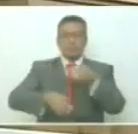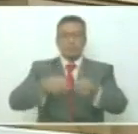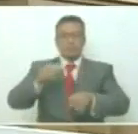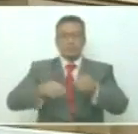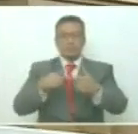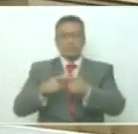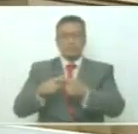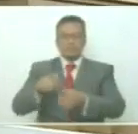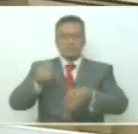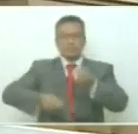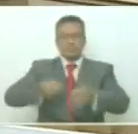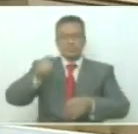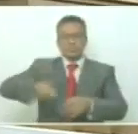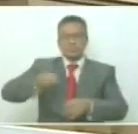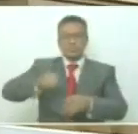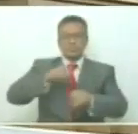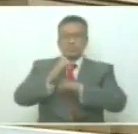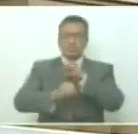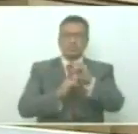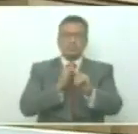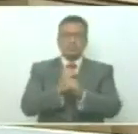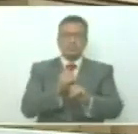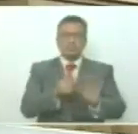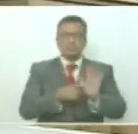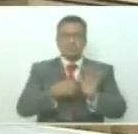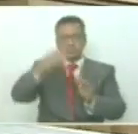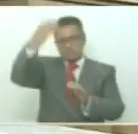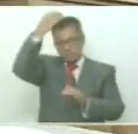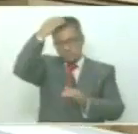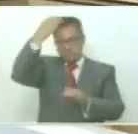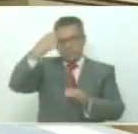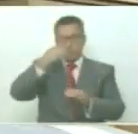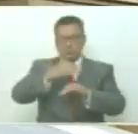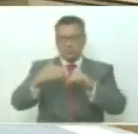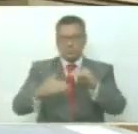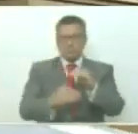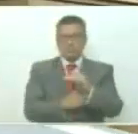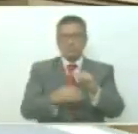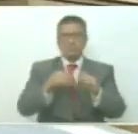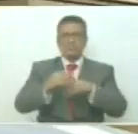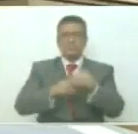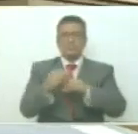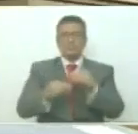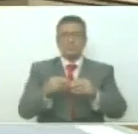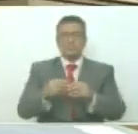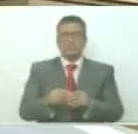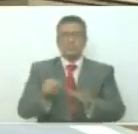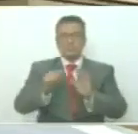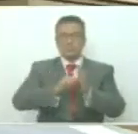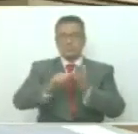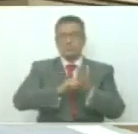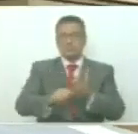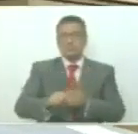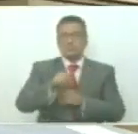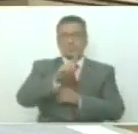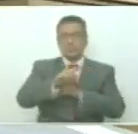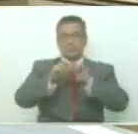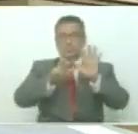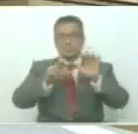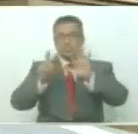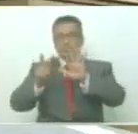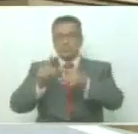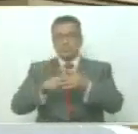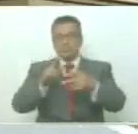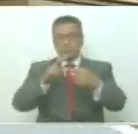organismos y tribunales internacionales ante el Reino de los Países Bajos de conformidad con lo previsto en los artículos